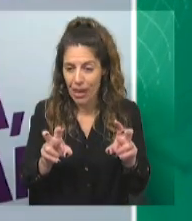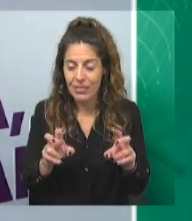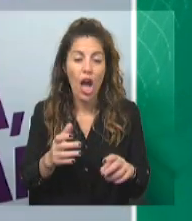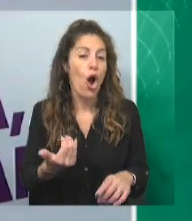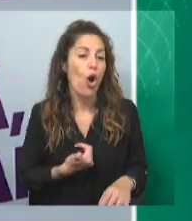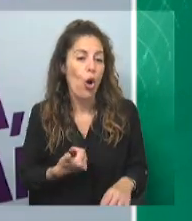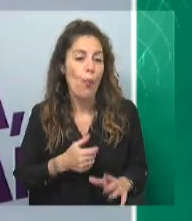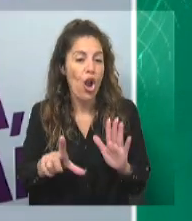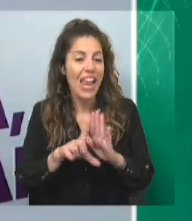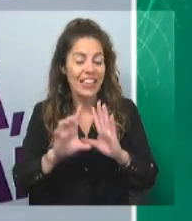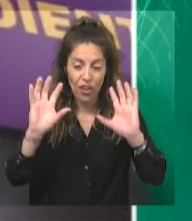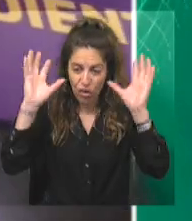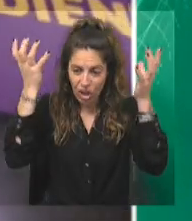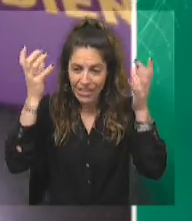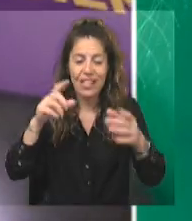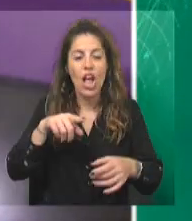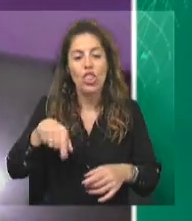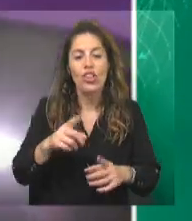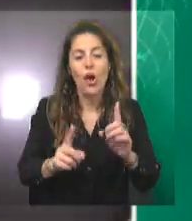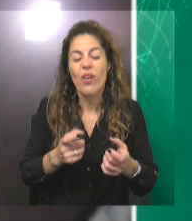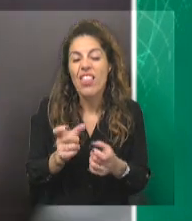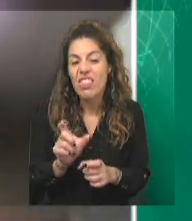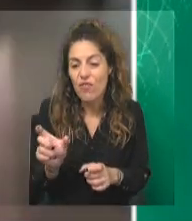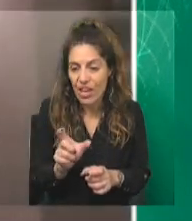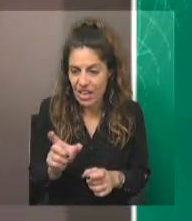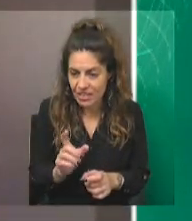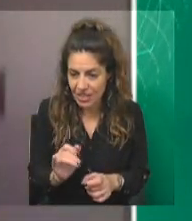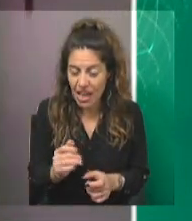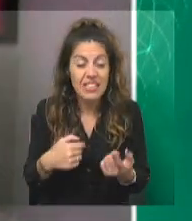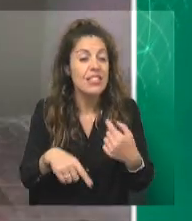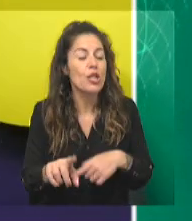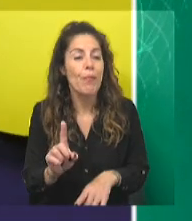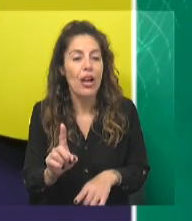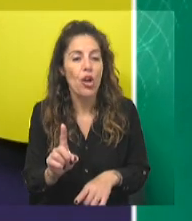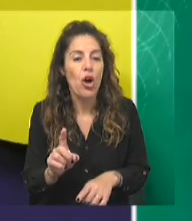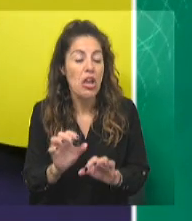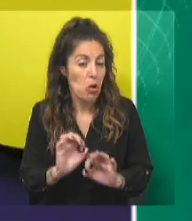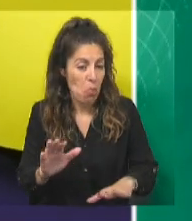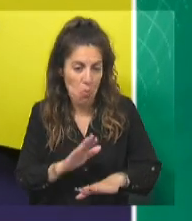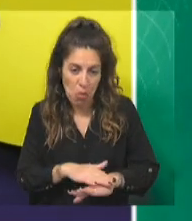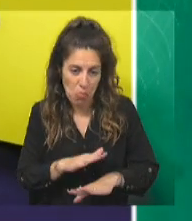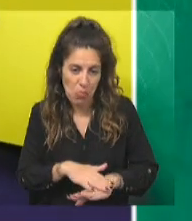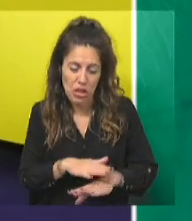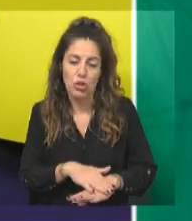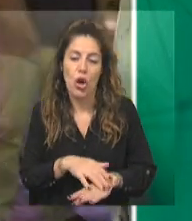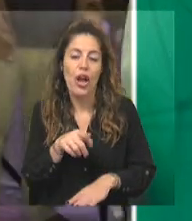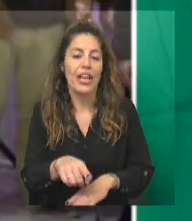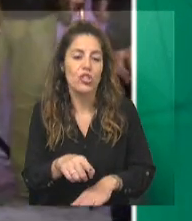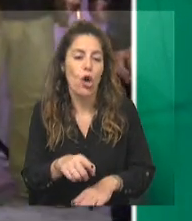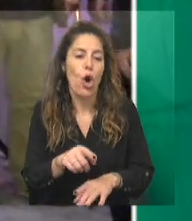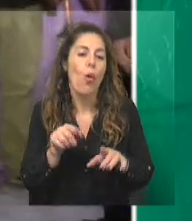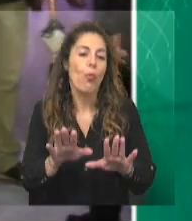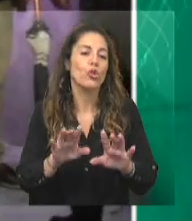la la ley de violencia donde tenemos alguna diferencia y sin embargo en ningún momento eso puso en